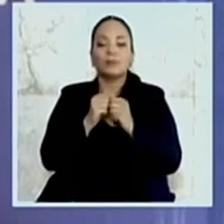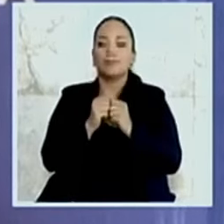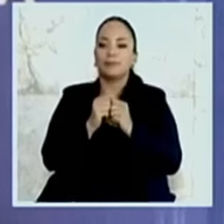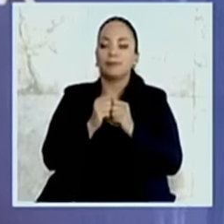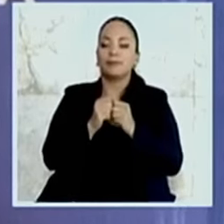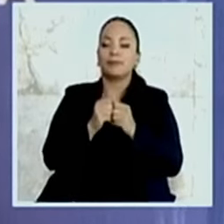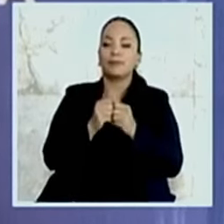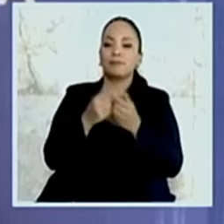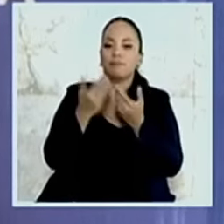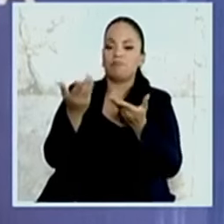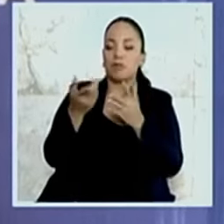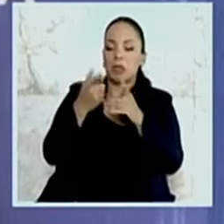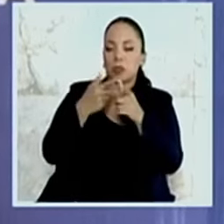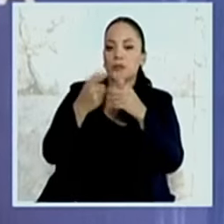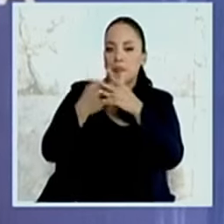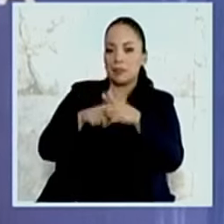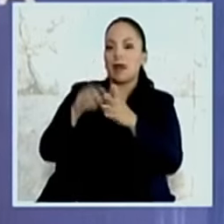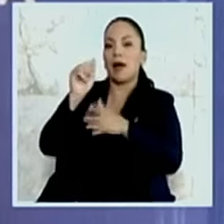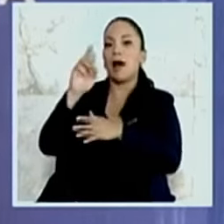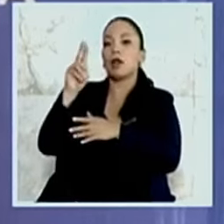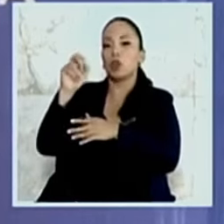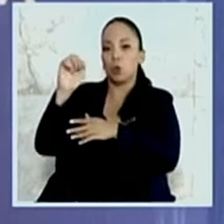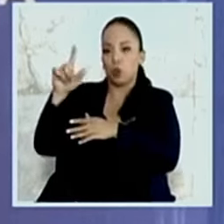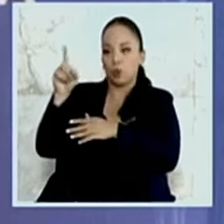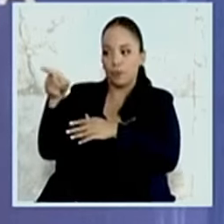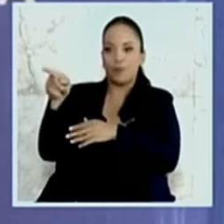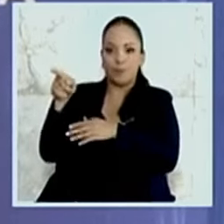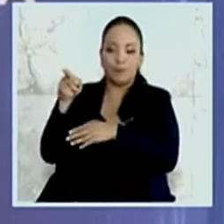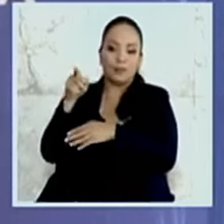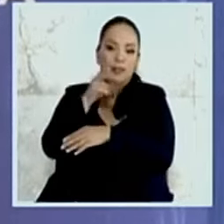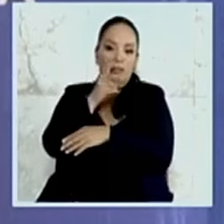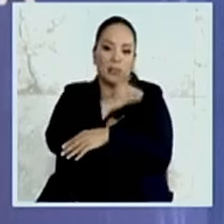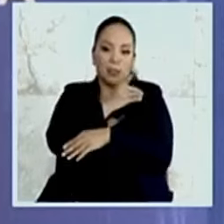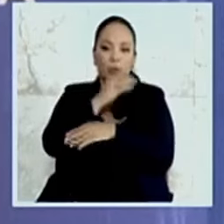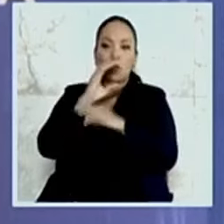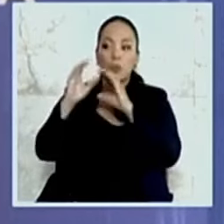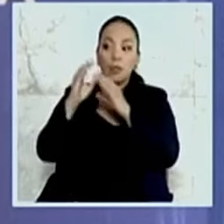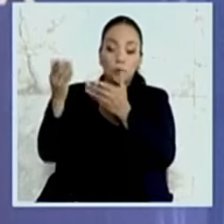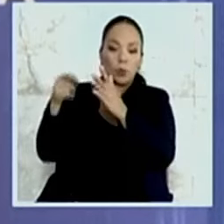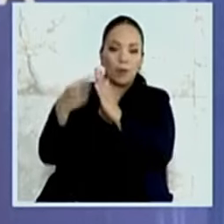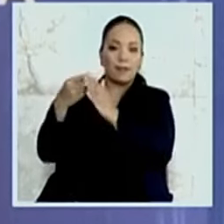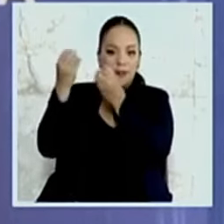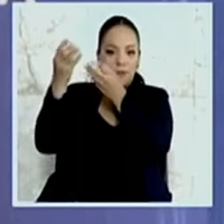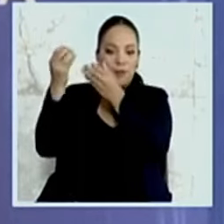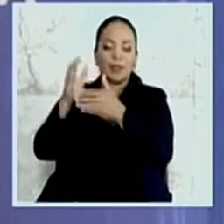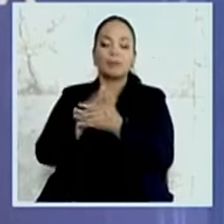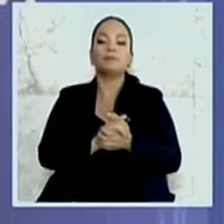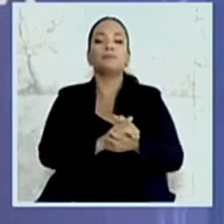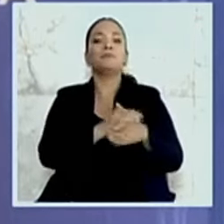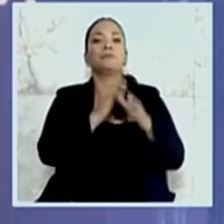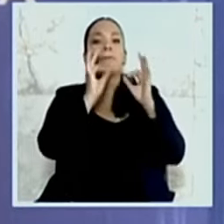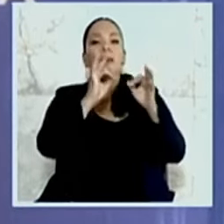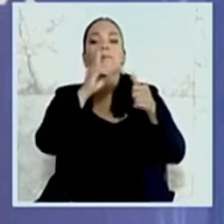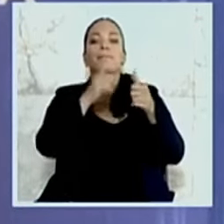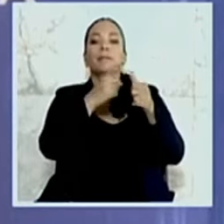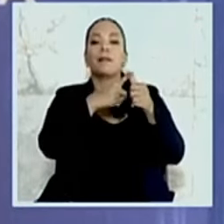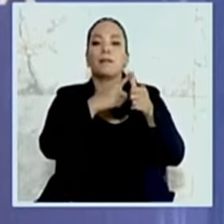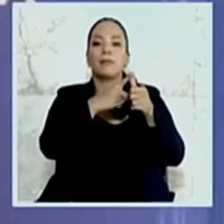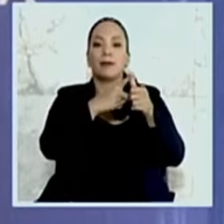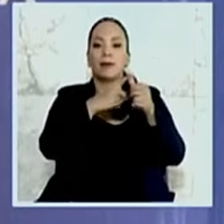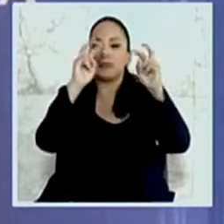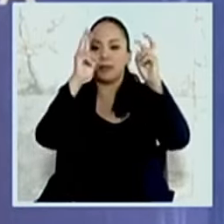pasamos, don Arnold, a la parte de anuncios de una sola vez, si es tan amable? En la primera intervención, el presidente